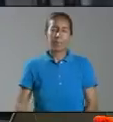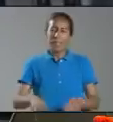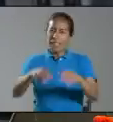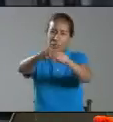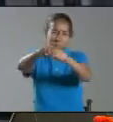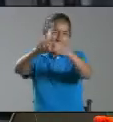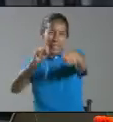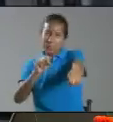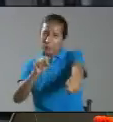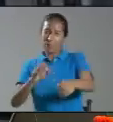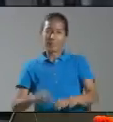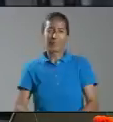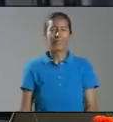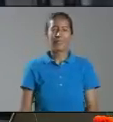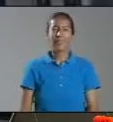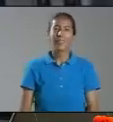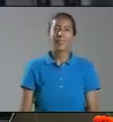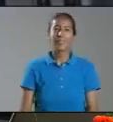pedazos.